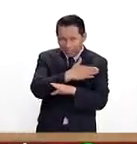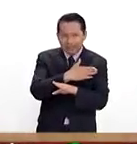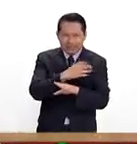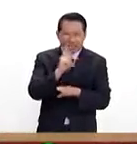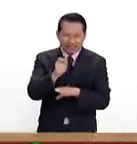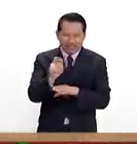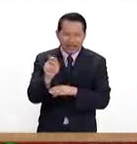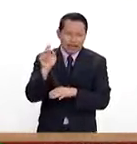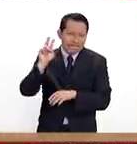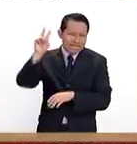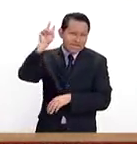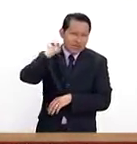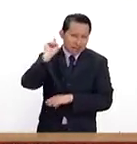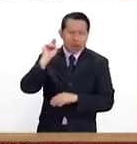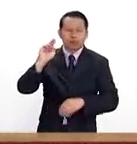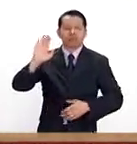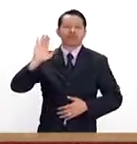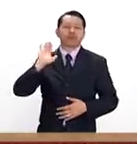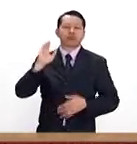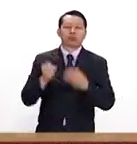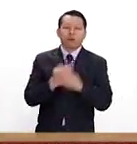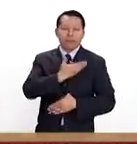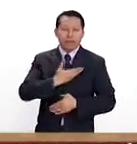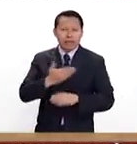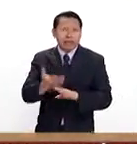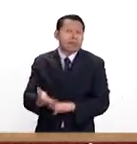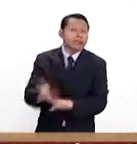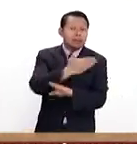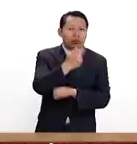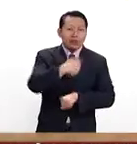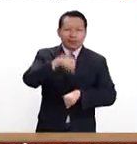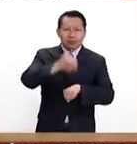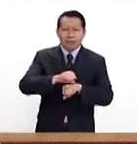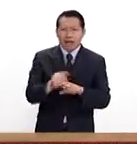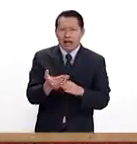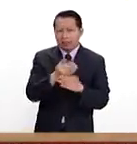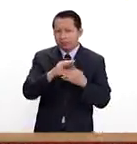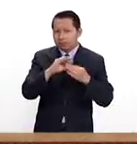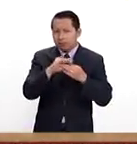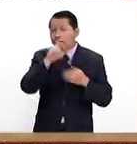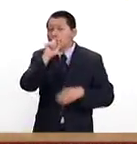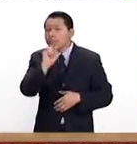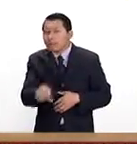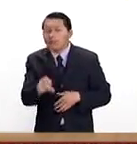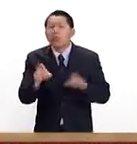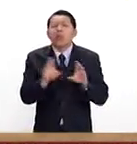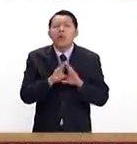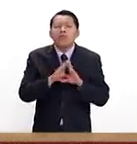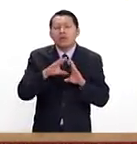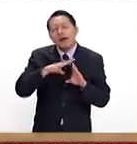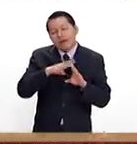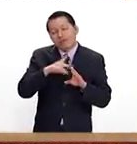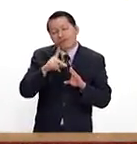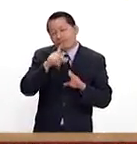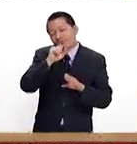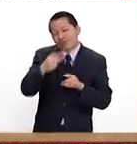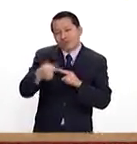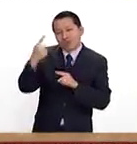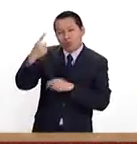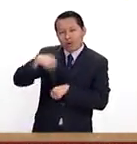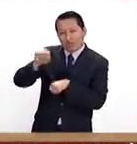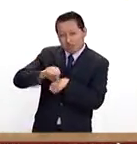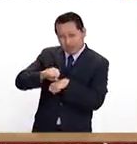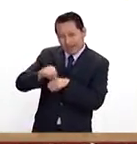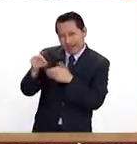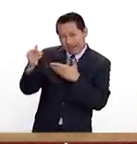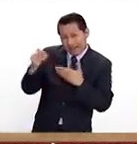día viernes, que incluso la semana pasada, cuando estábamos aquí, él tuiteó, literalmente cuando